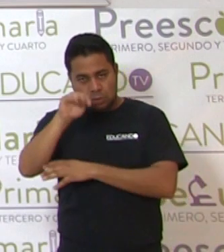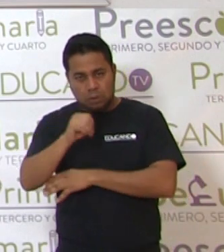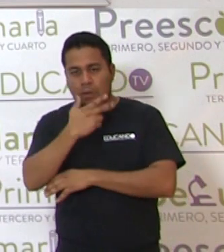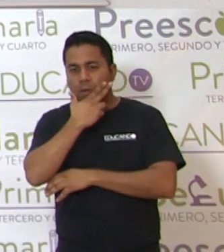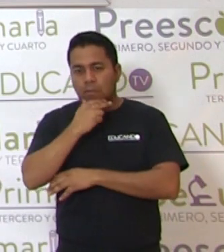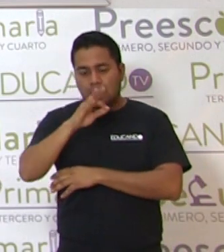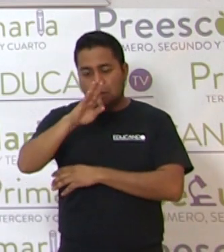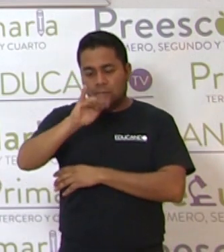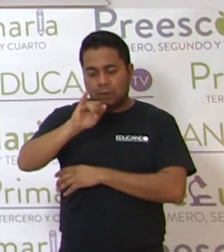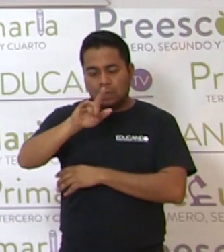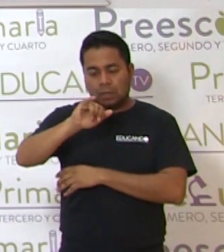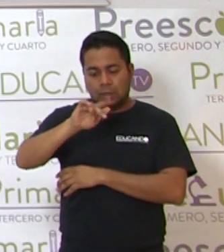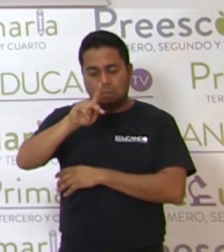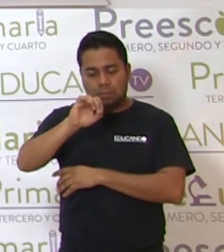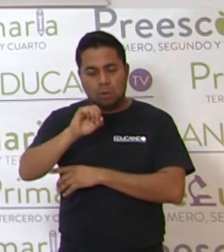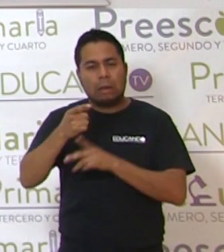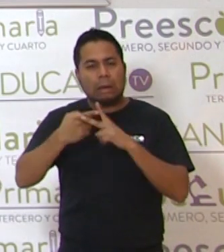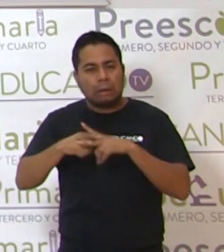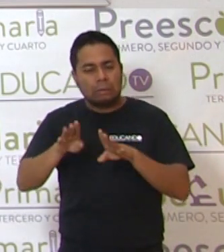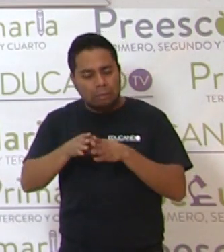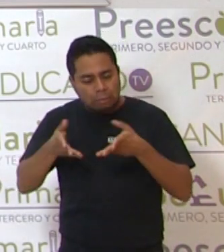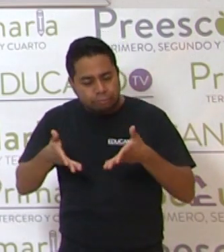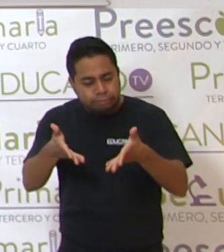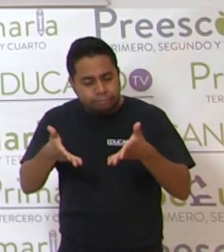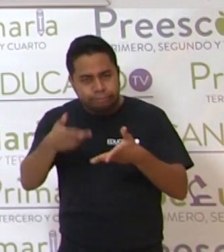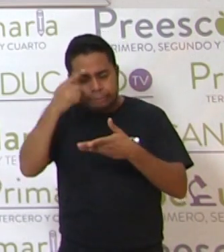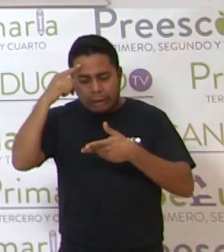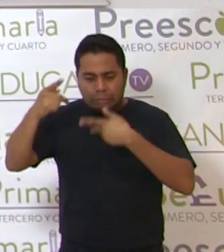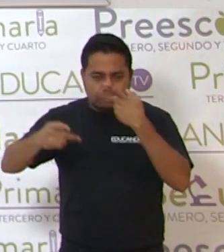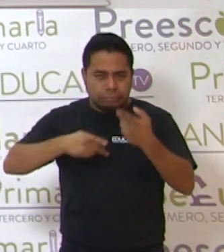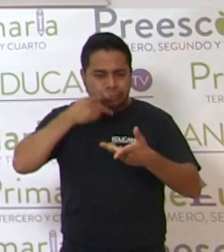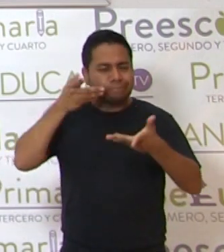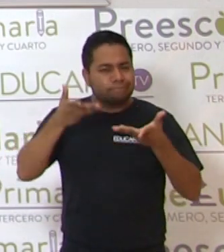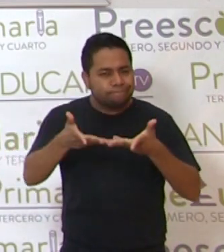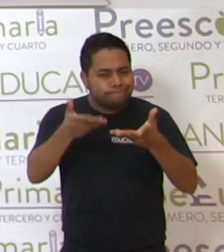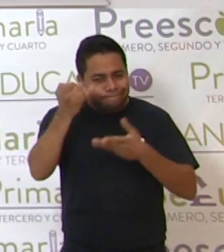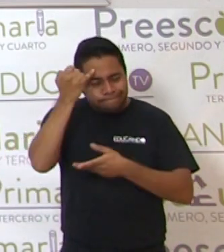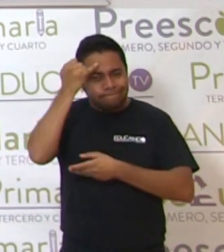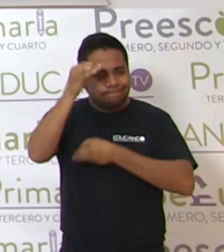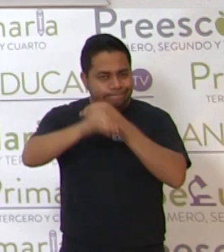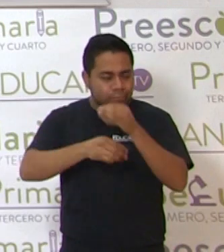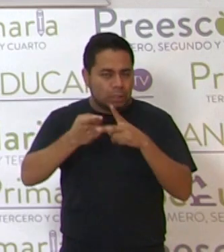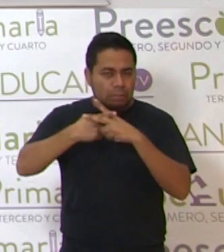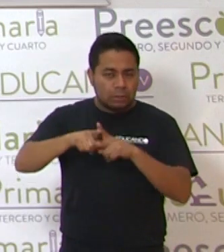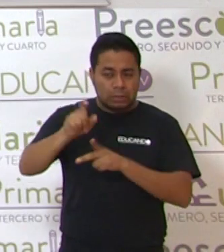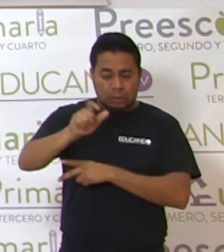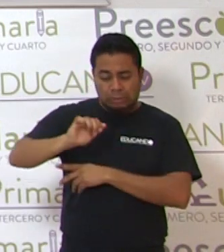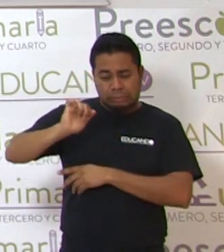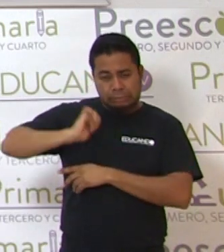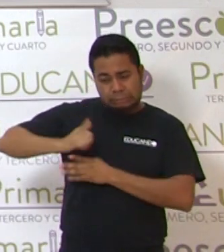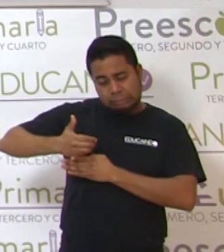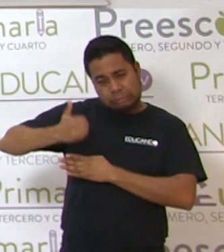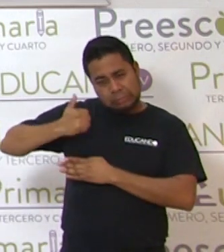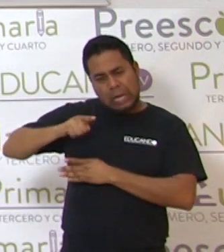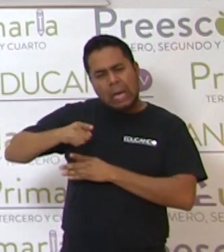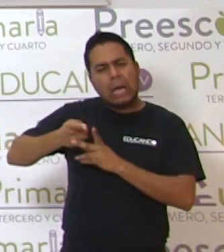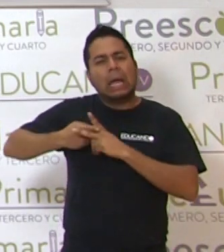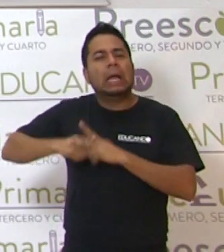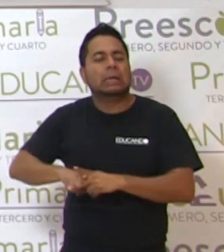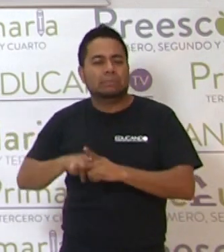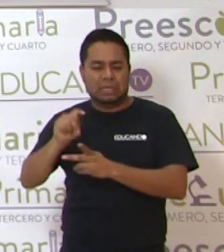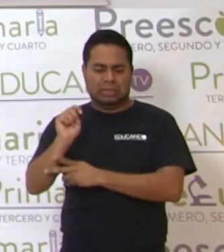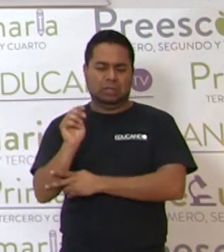Tommaso quien empieza a impulsar este tipo de poemas. A partir de esta época, en donde empiezan los avances